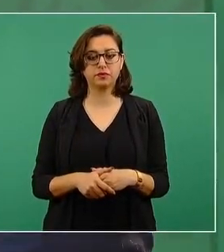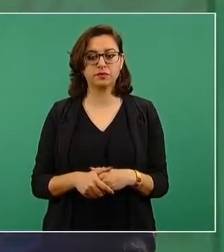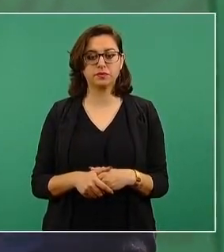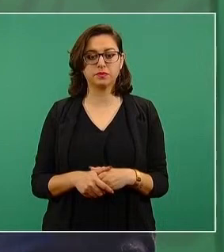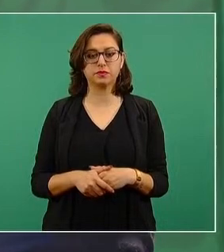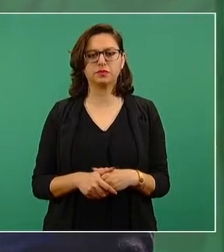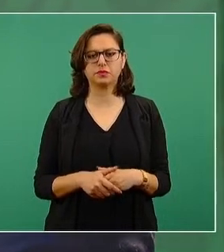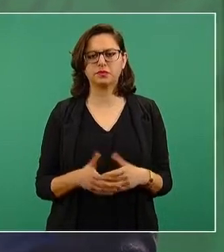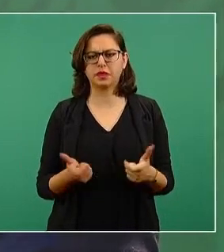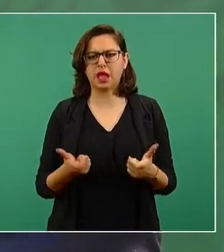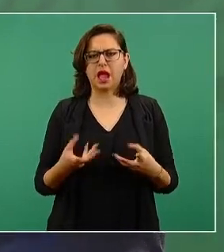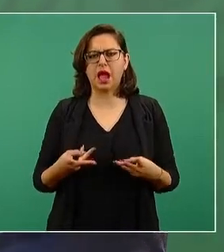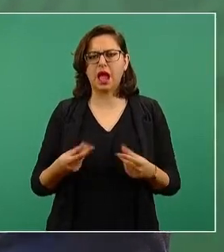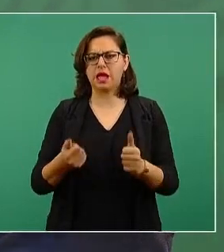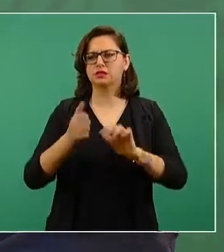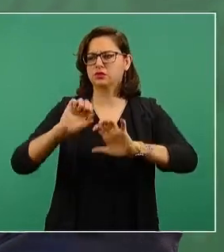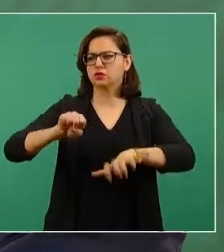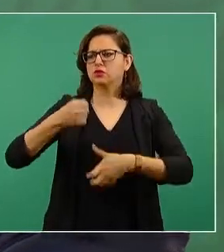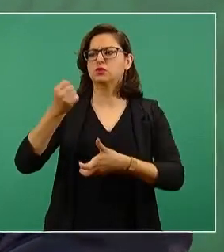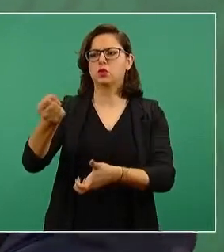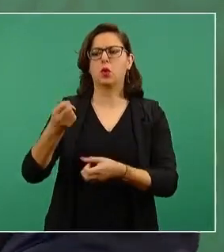¿Cuánto costaría